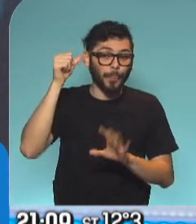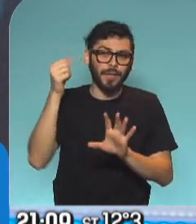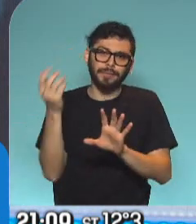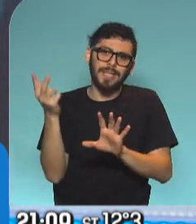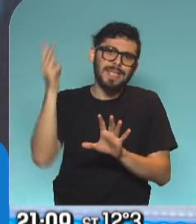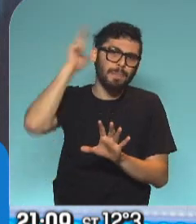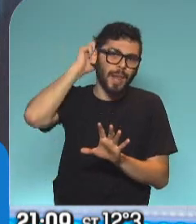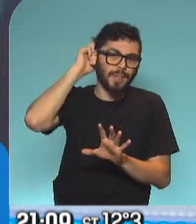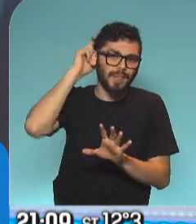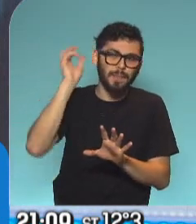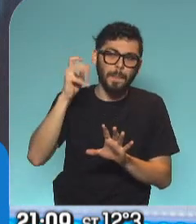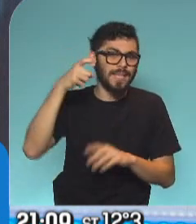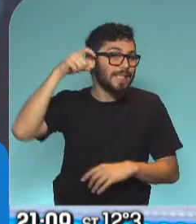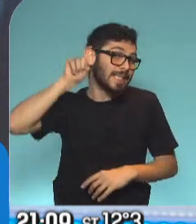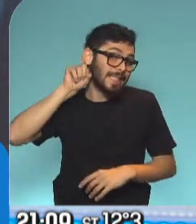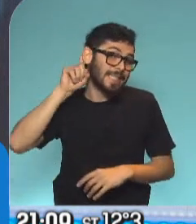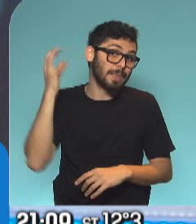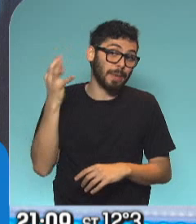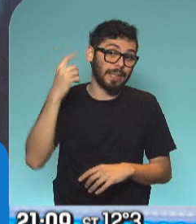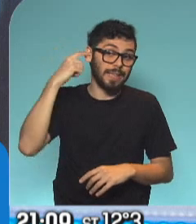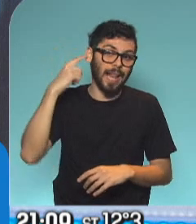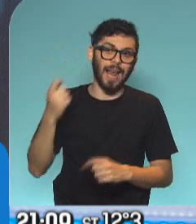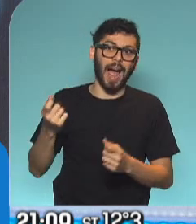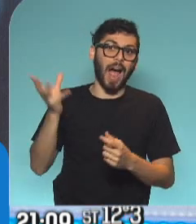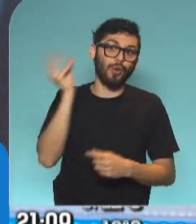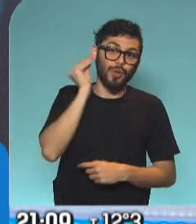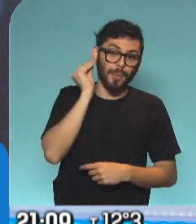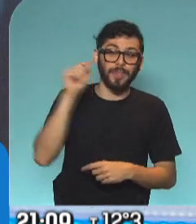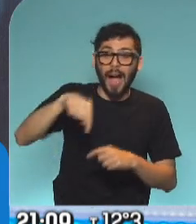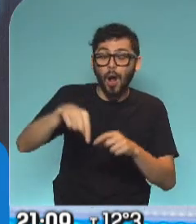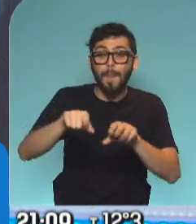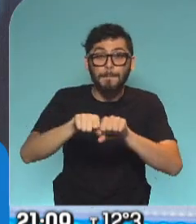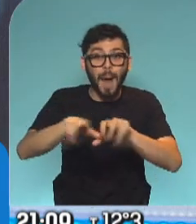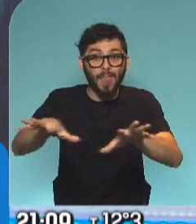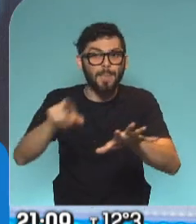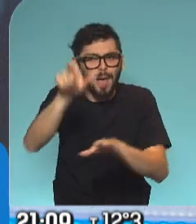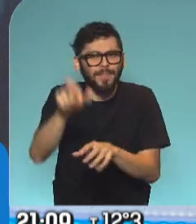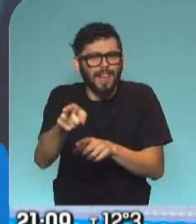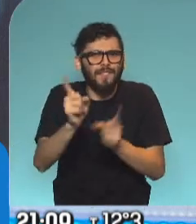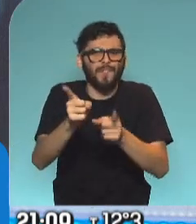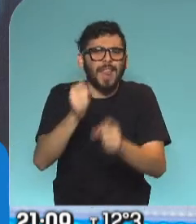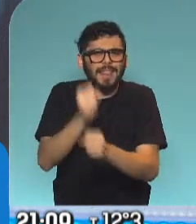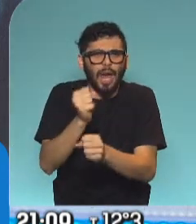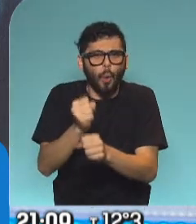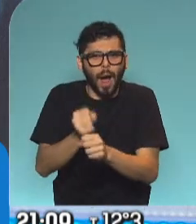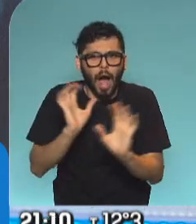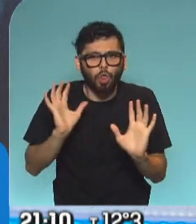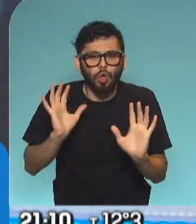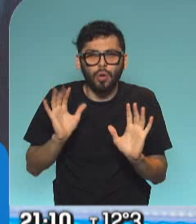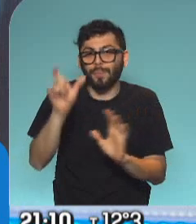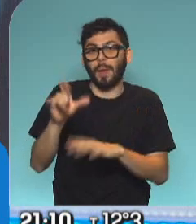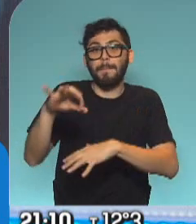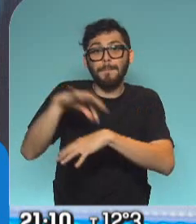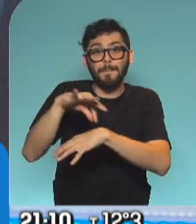y ella usa unos aparatos para poder escuchar. Con el tema de la pandemia, ella sigue trabajando obviamente como